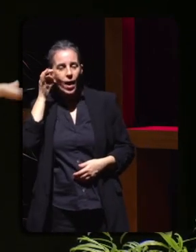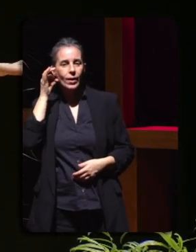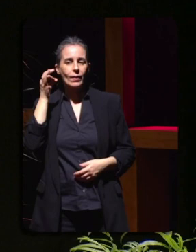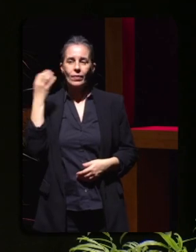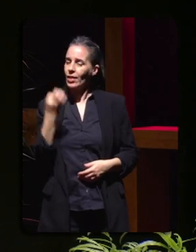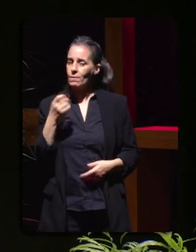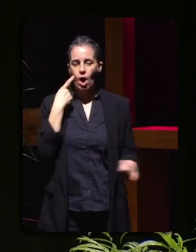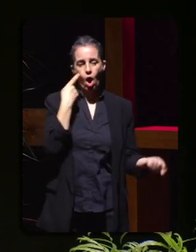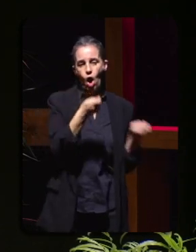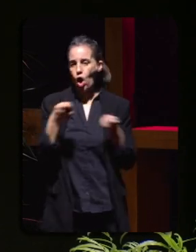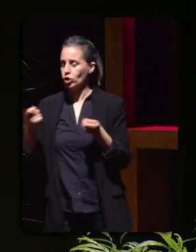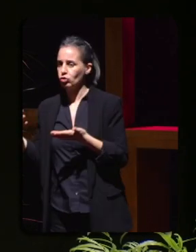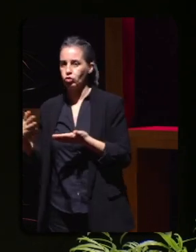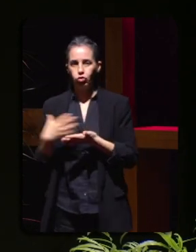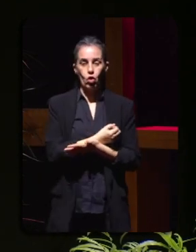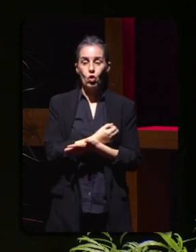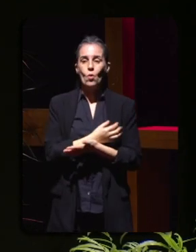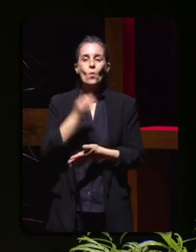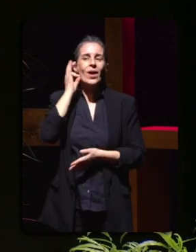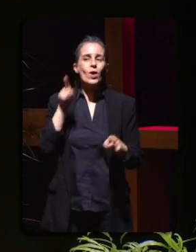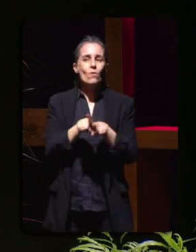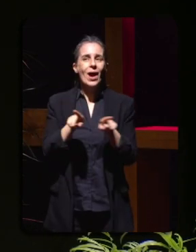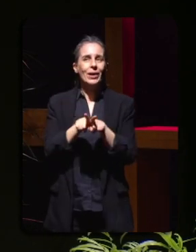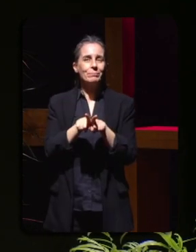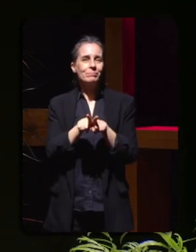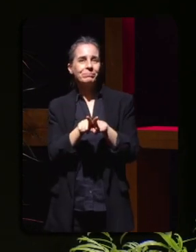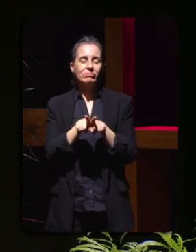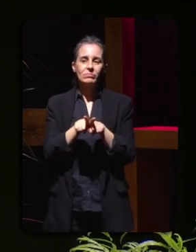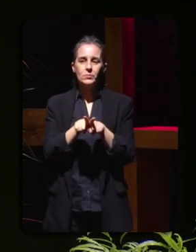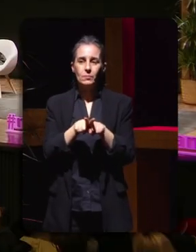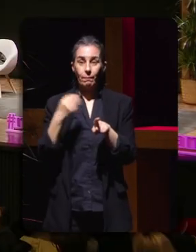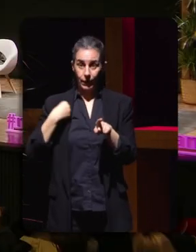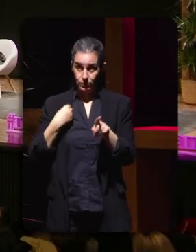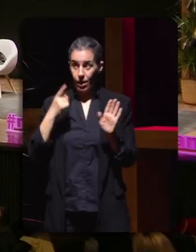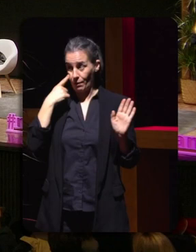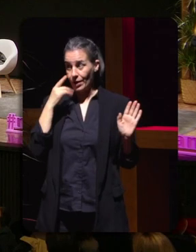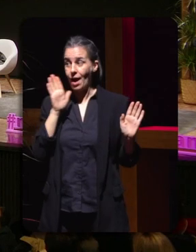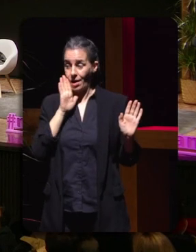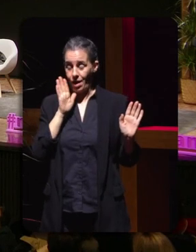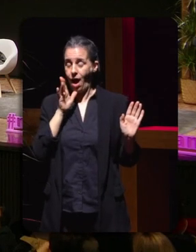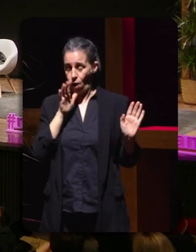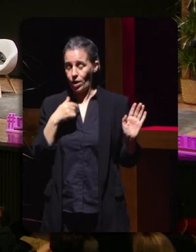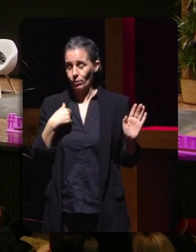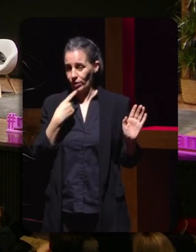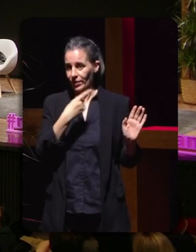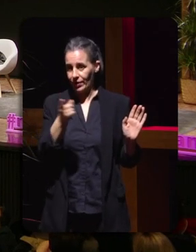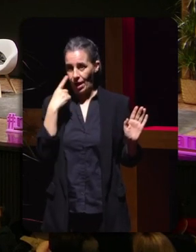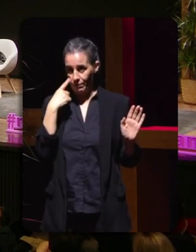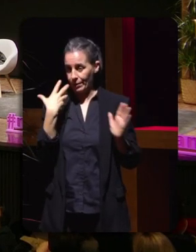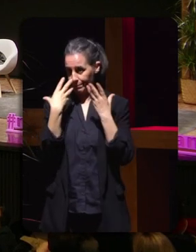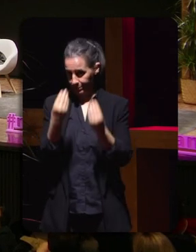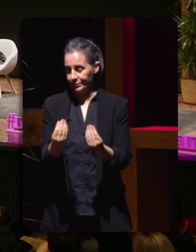la mujer es una especie es a los humanos Esto que voy a decir la verdad es que a veces me Expreso fatal Pero bueno